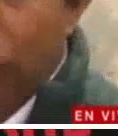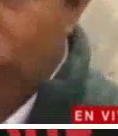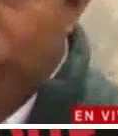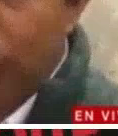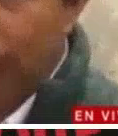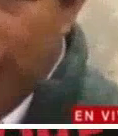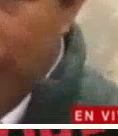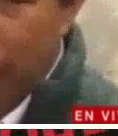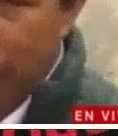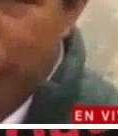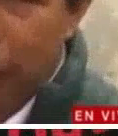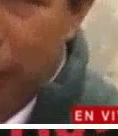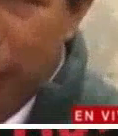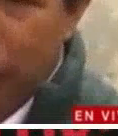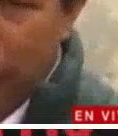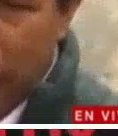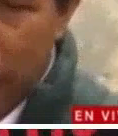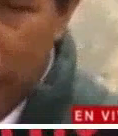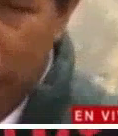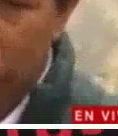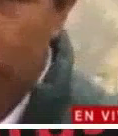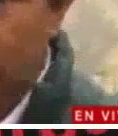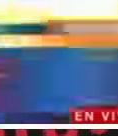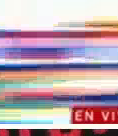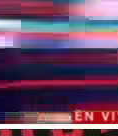lo justificaba, escuche.